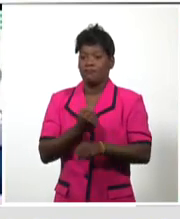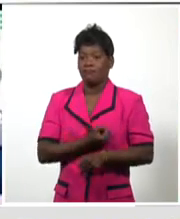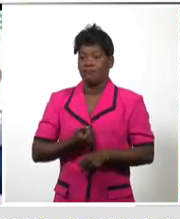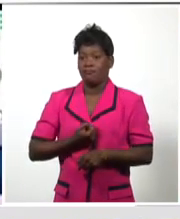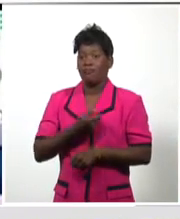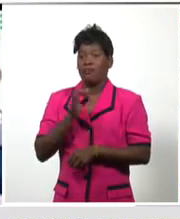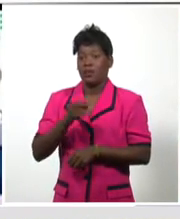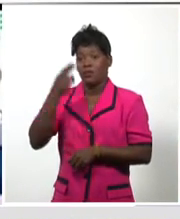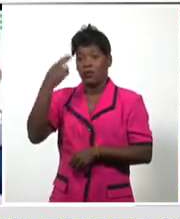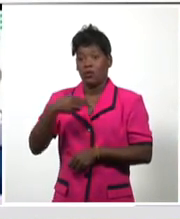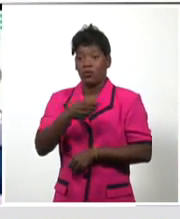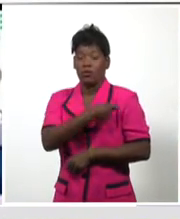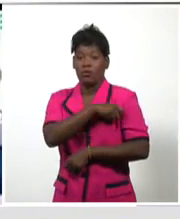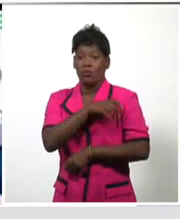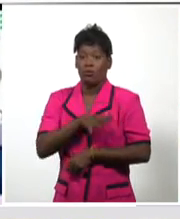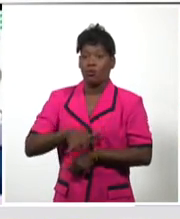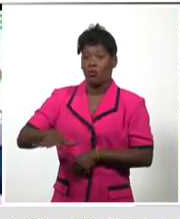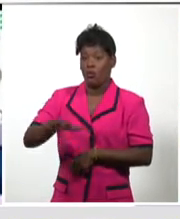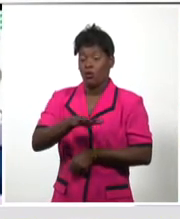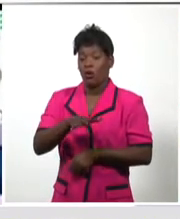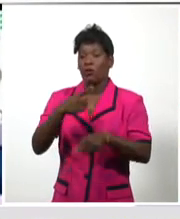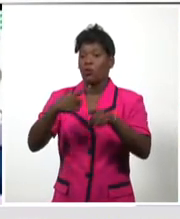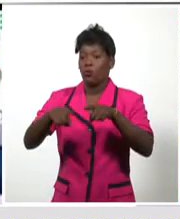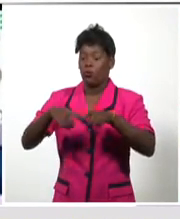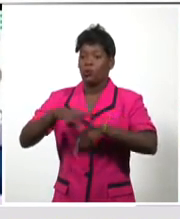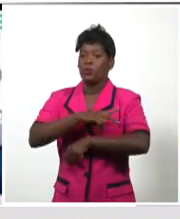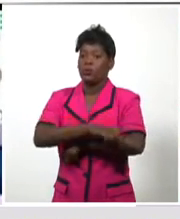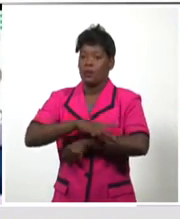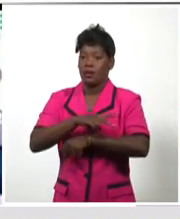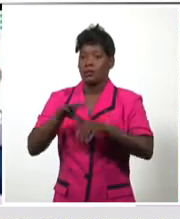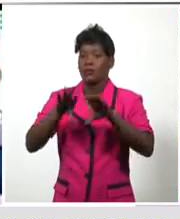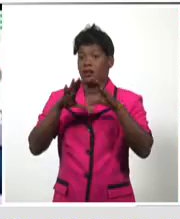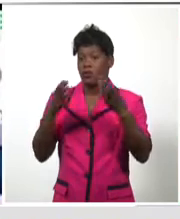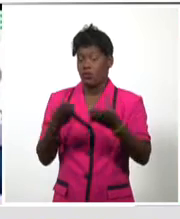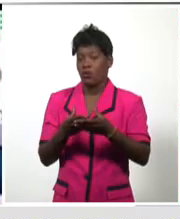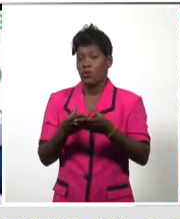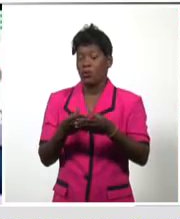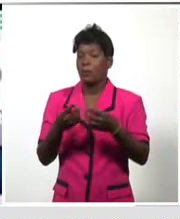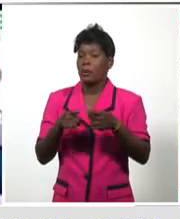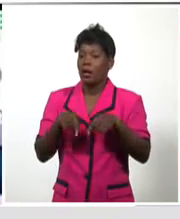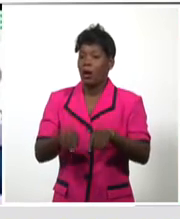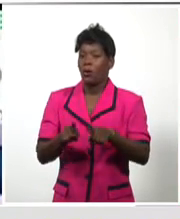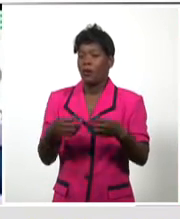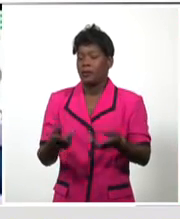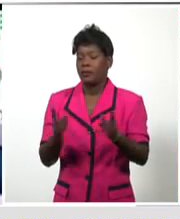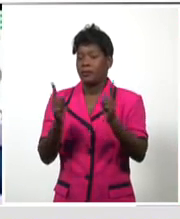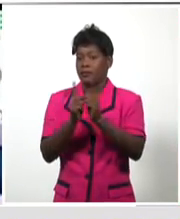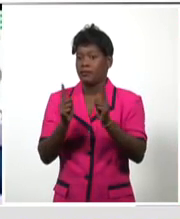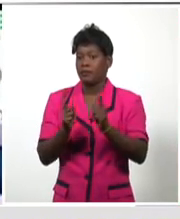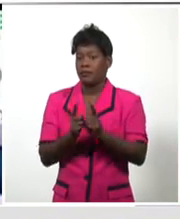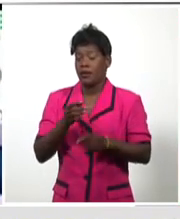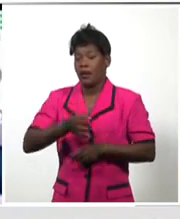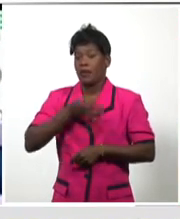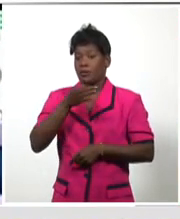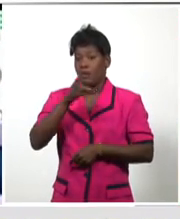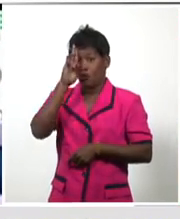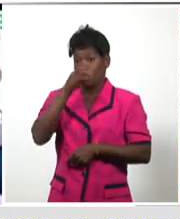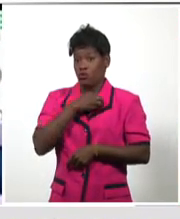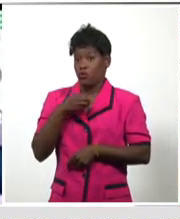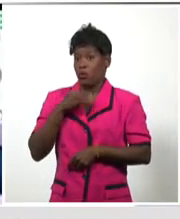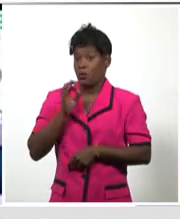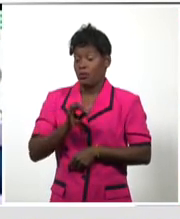por la salud de varios pueblos del mundo. Y a manera de resumen, a partir de lo expresado por el doctor Durán en la jornada de